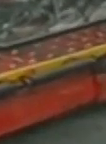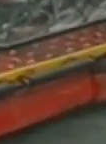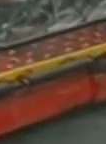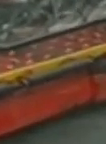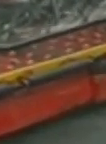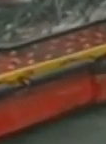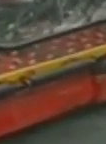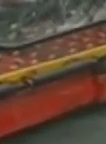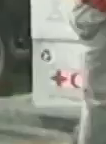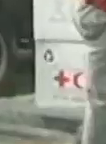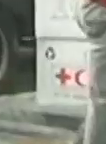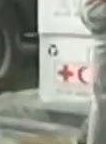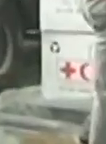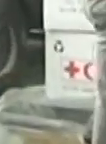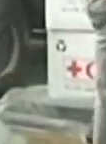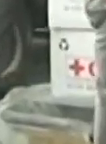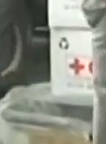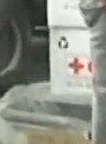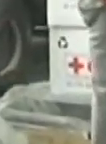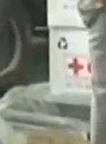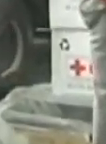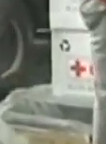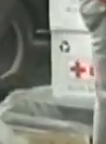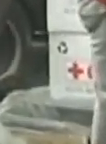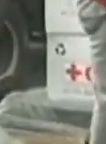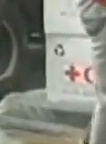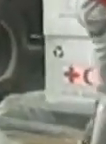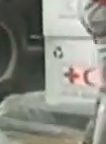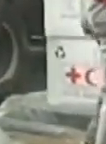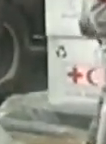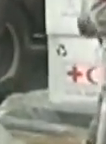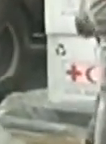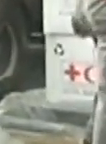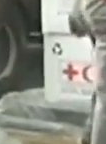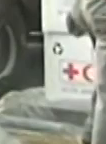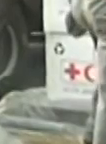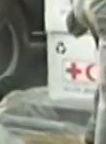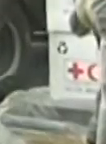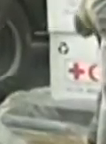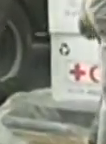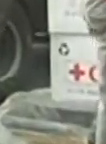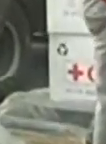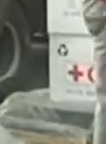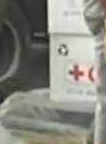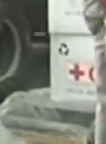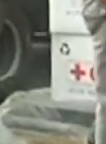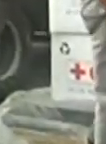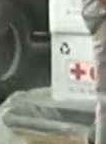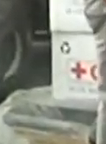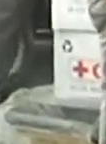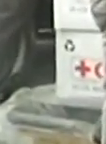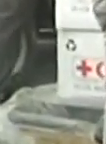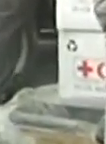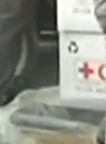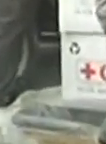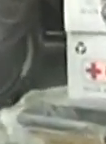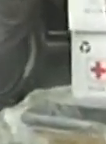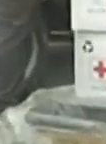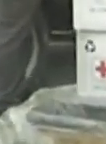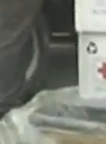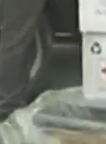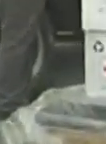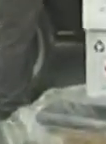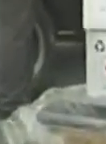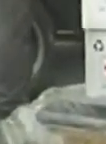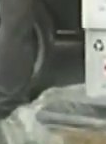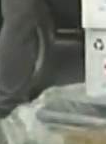recibimos cargamentos de Rusia, y tenemos mesas de trabajo permanentes con el Sistema de Naciones Unidas y con la OPS para la llegada de medicamentos.